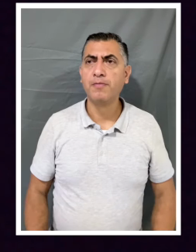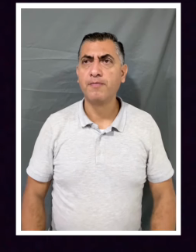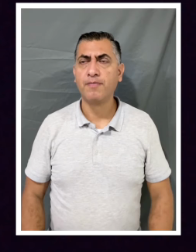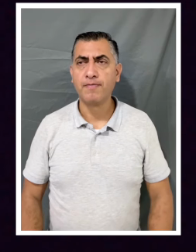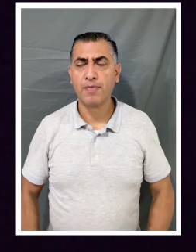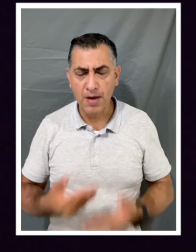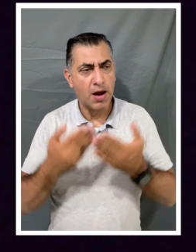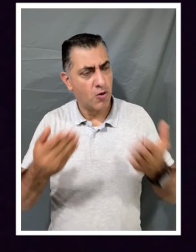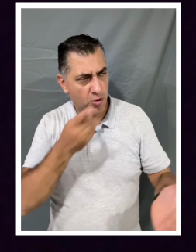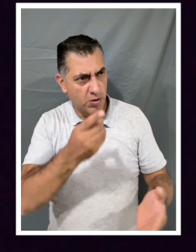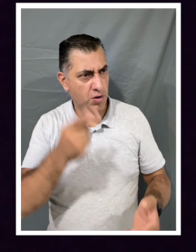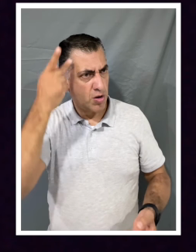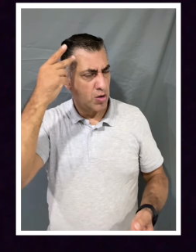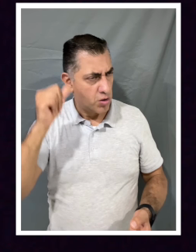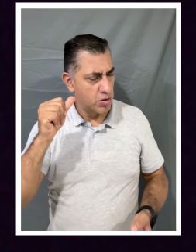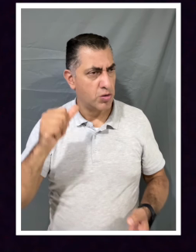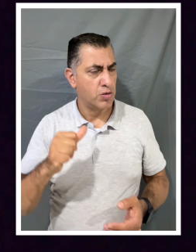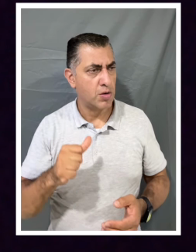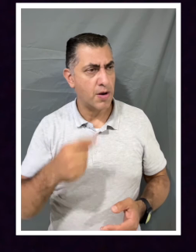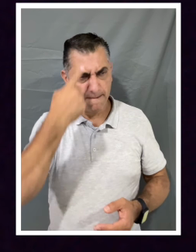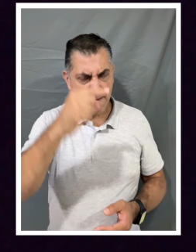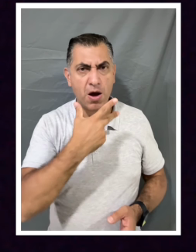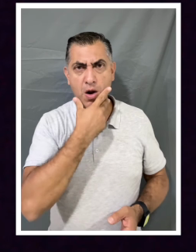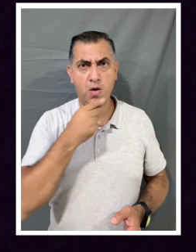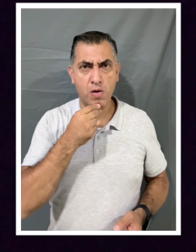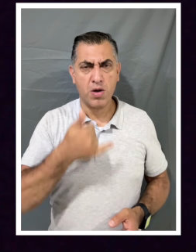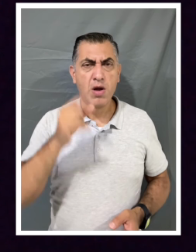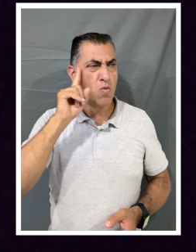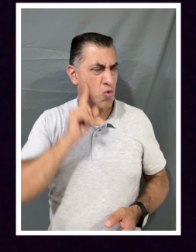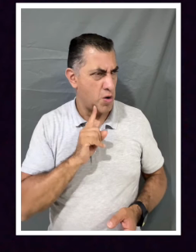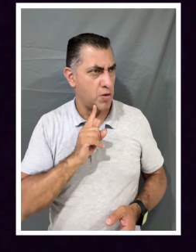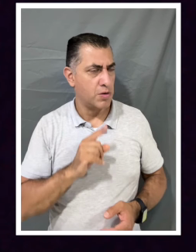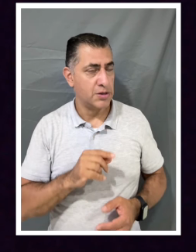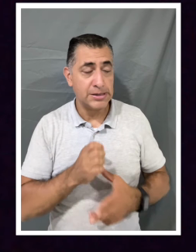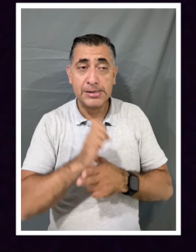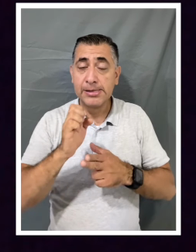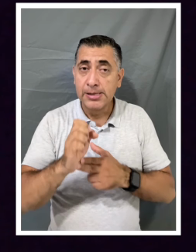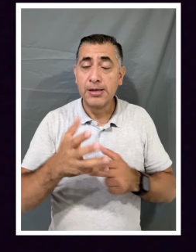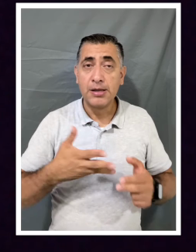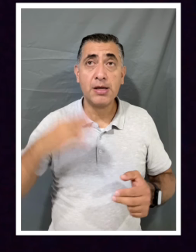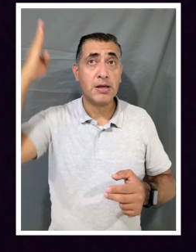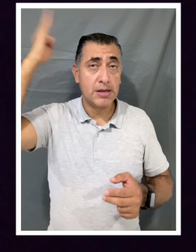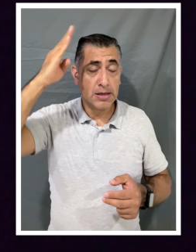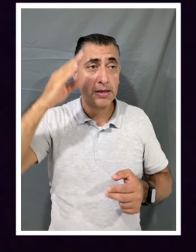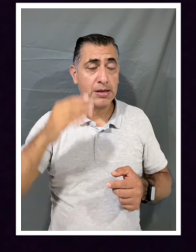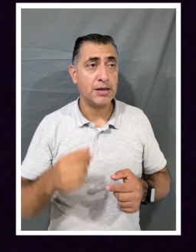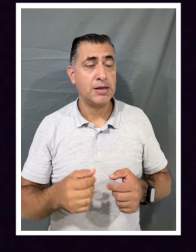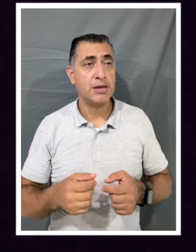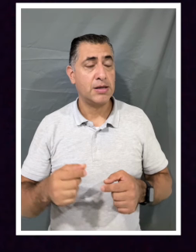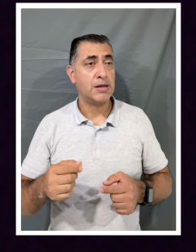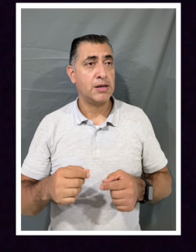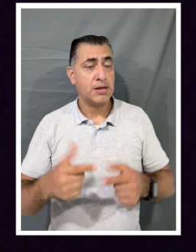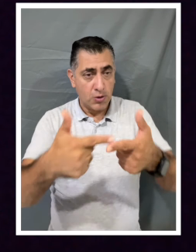que el don espiritual de pastor es para hombres y para mujeres por eso tenemos increíbles líderes de grupos pequeños que son